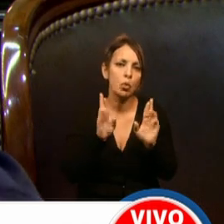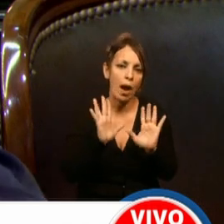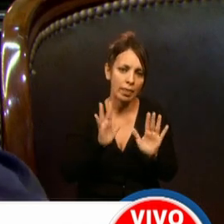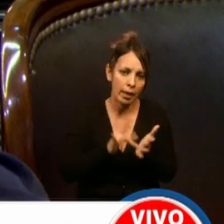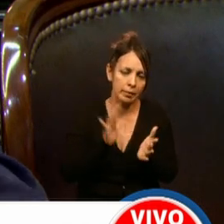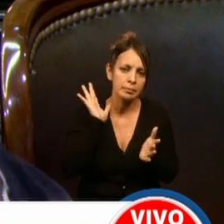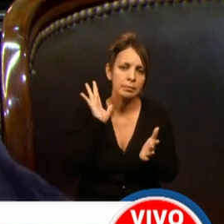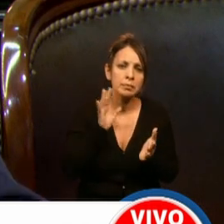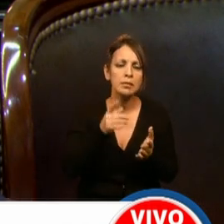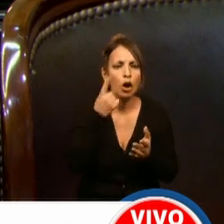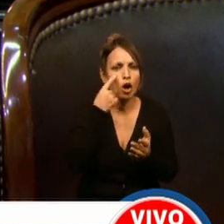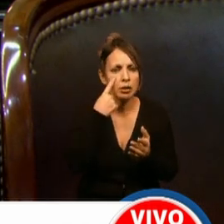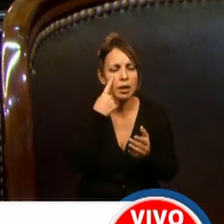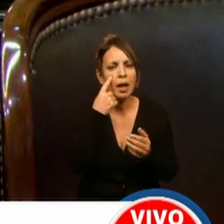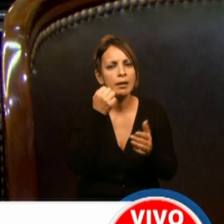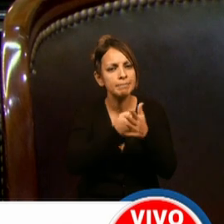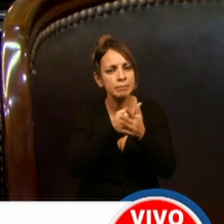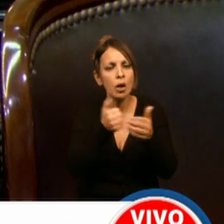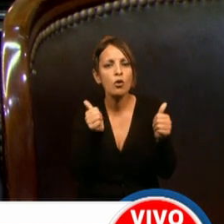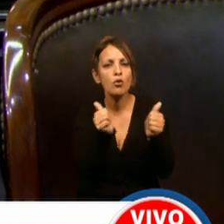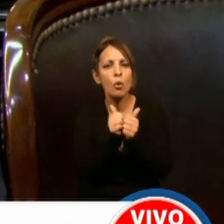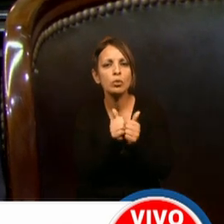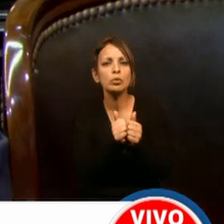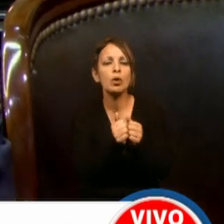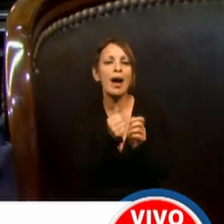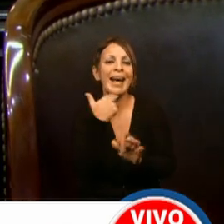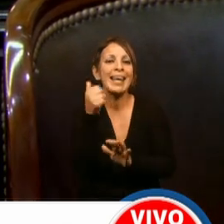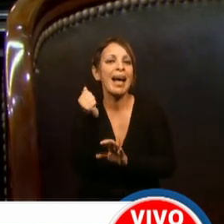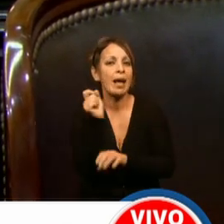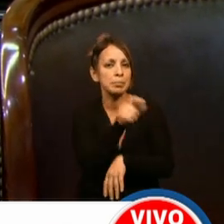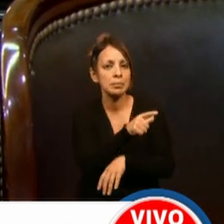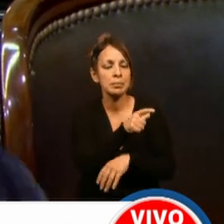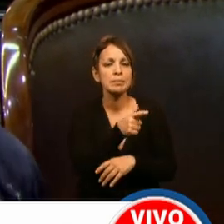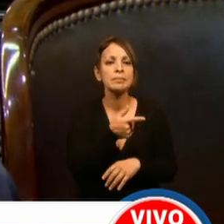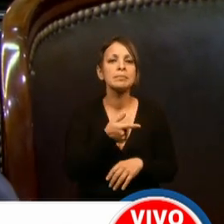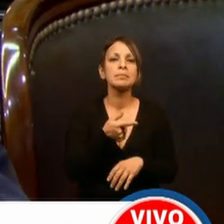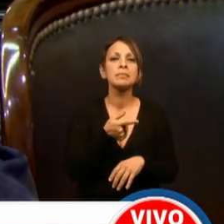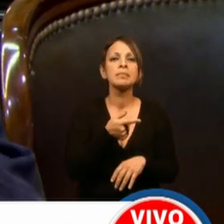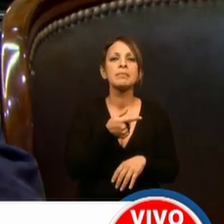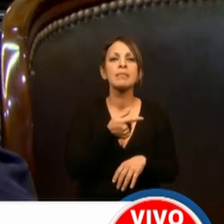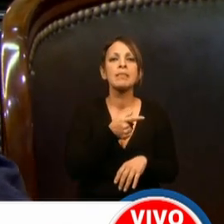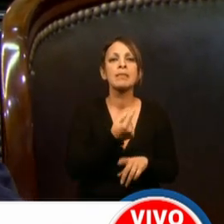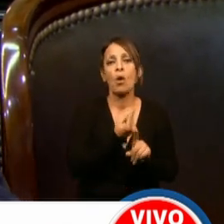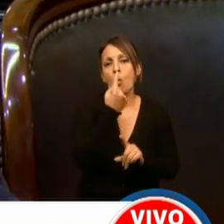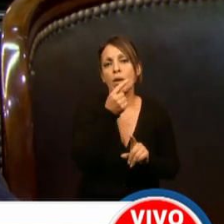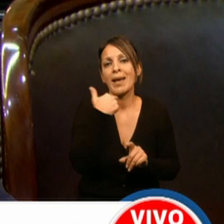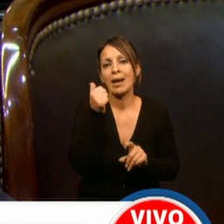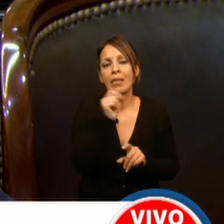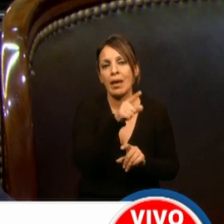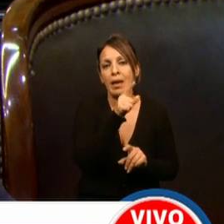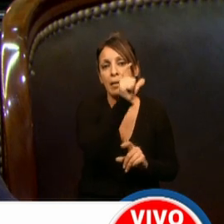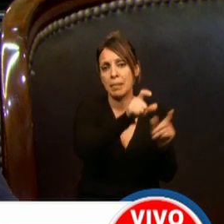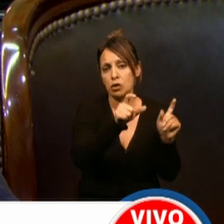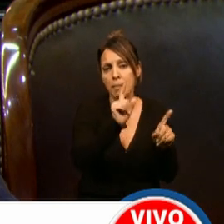y haber militado junto a una de las de las hijas de las víctimas de josé león